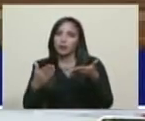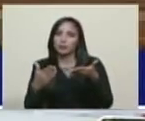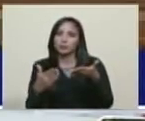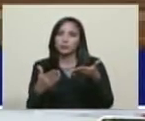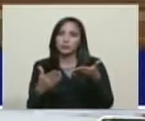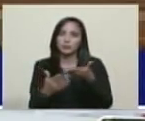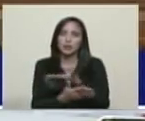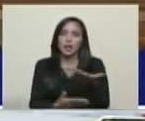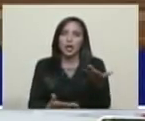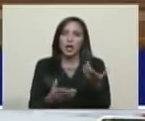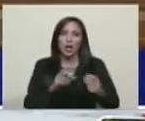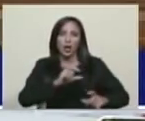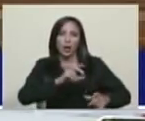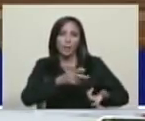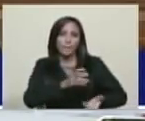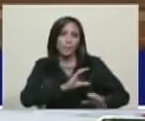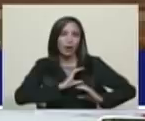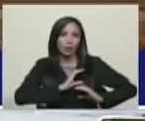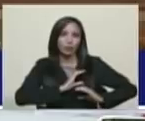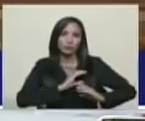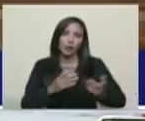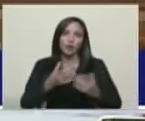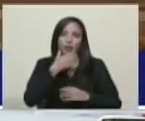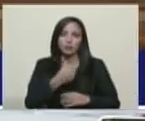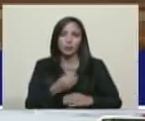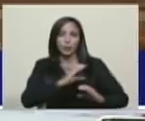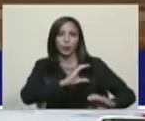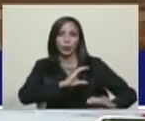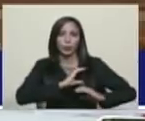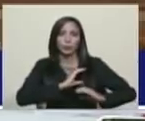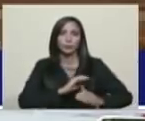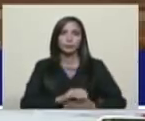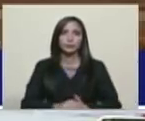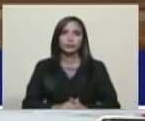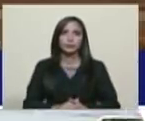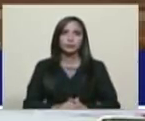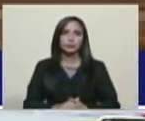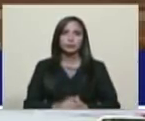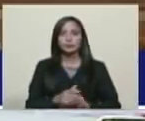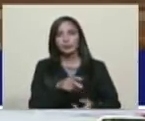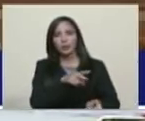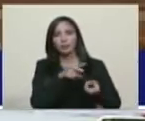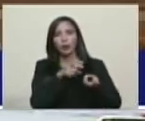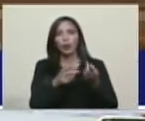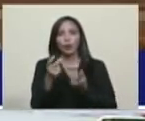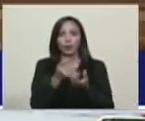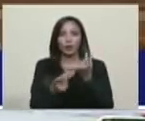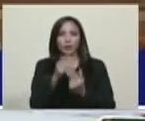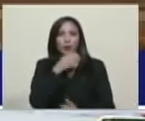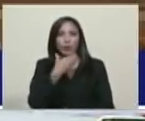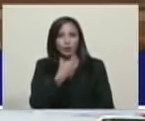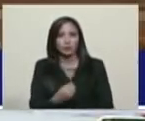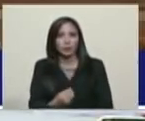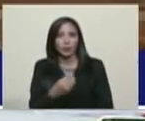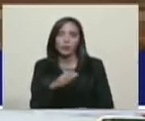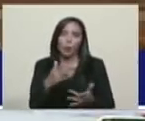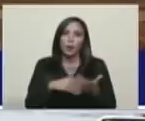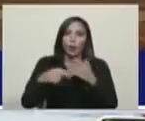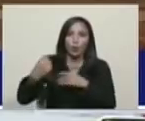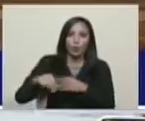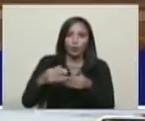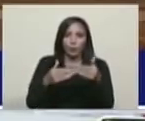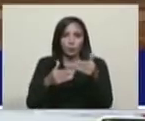de las utilidades llamadas aguinaldos. Y luego seguramente finales de noviembre el resto de